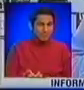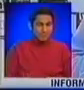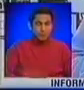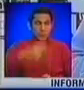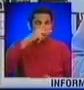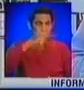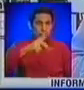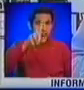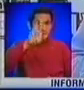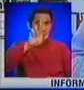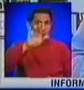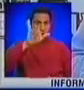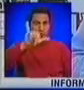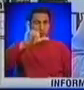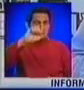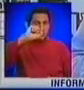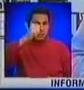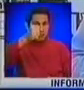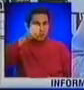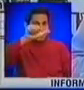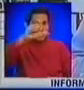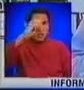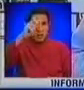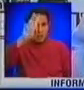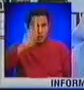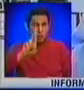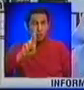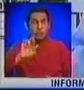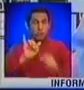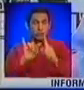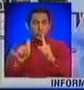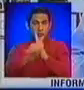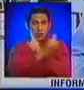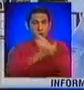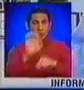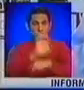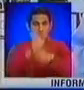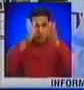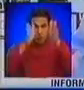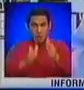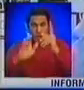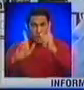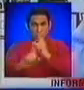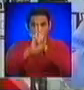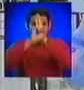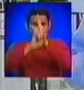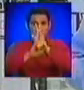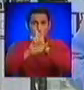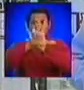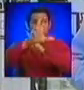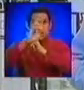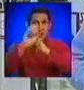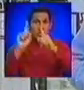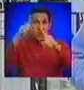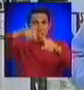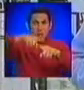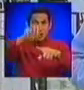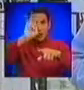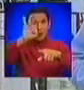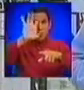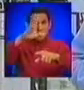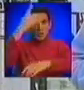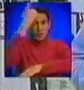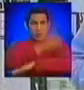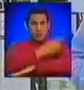Crisaor, el hermano gemelo de Pegasus, primer satélite ecuatoriano, se lo localizará en aproximadamente de 30 a 45 días, según